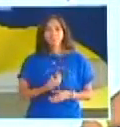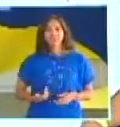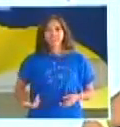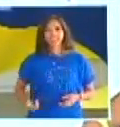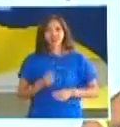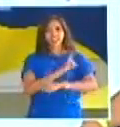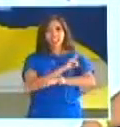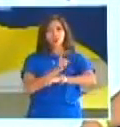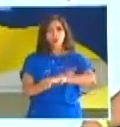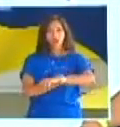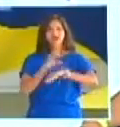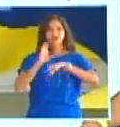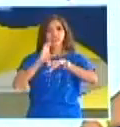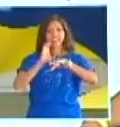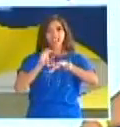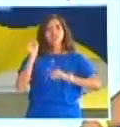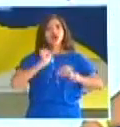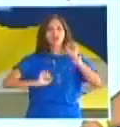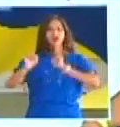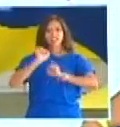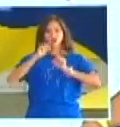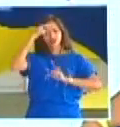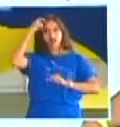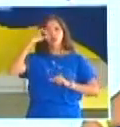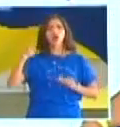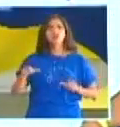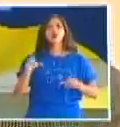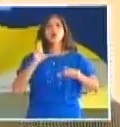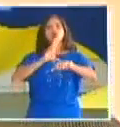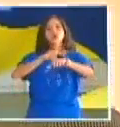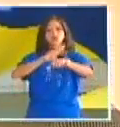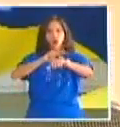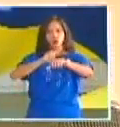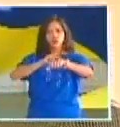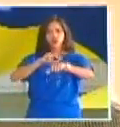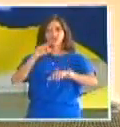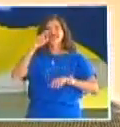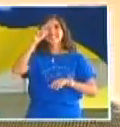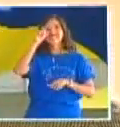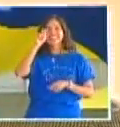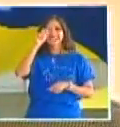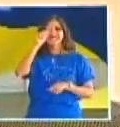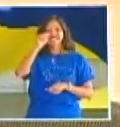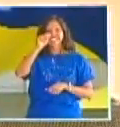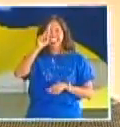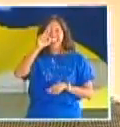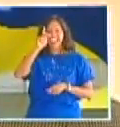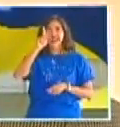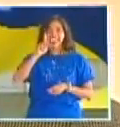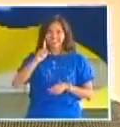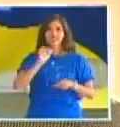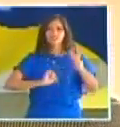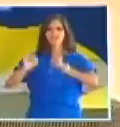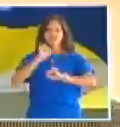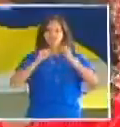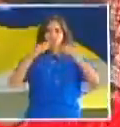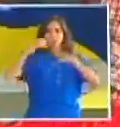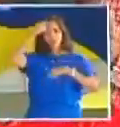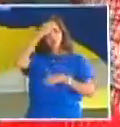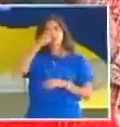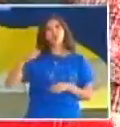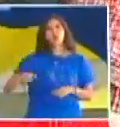del Poder Ciudadano, defensor del pueblo, doctor Tarek William Saab, defensor de los derechos humanos.